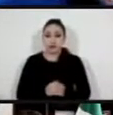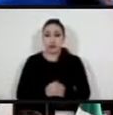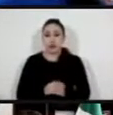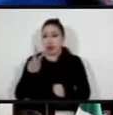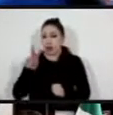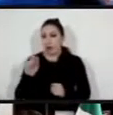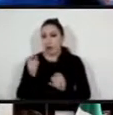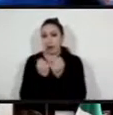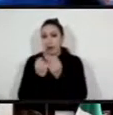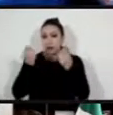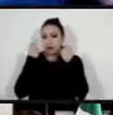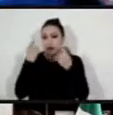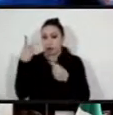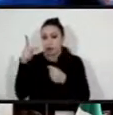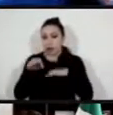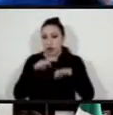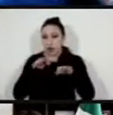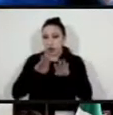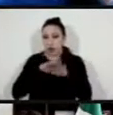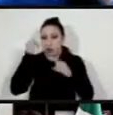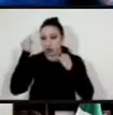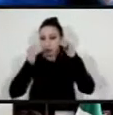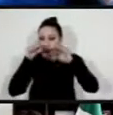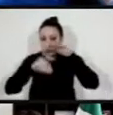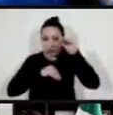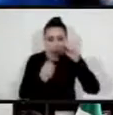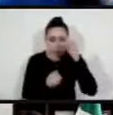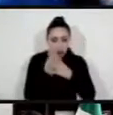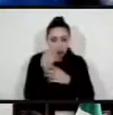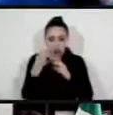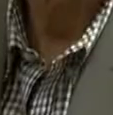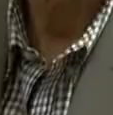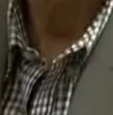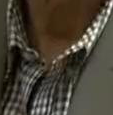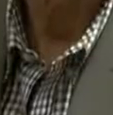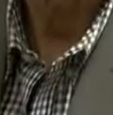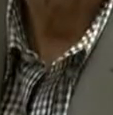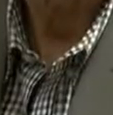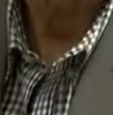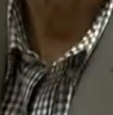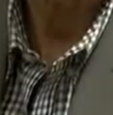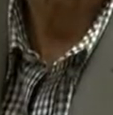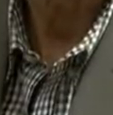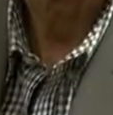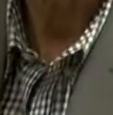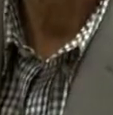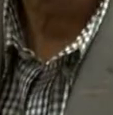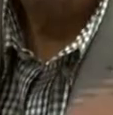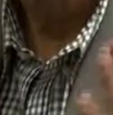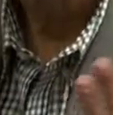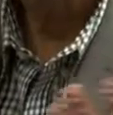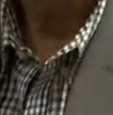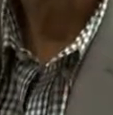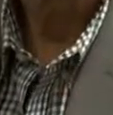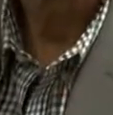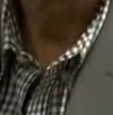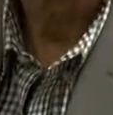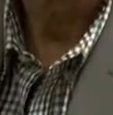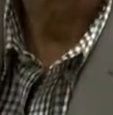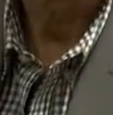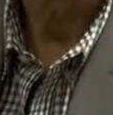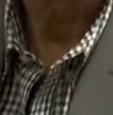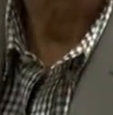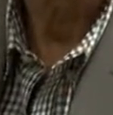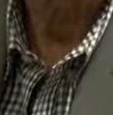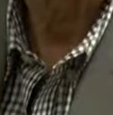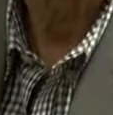la creatividad, pero sobre todo la vocación de enseñar. Como maestro de los grandes maestros de la Facultad de Artes